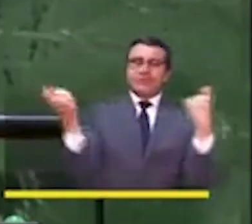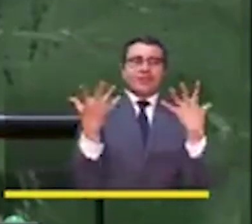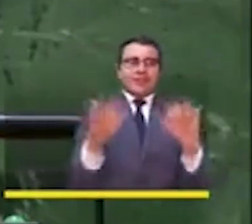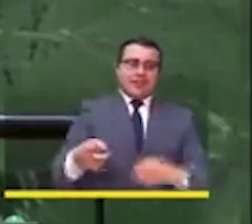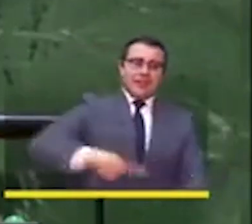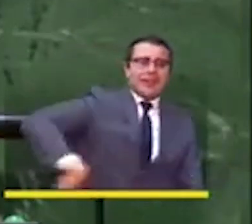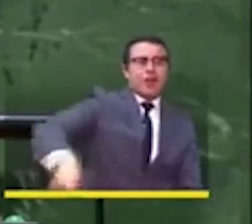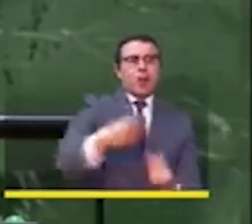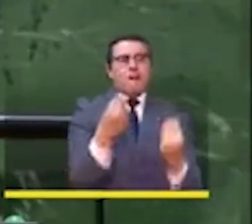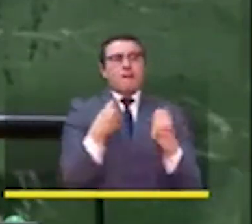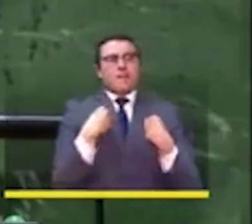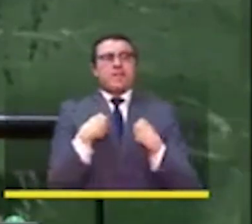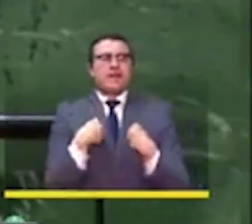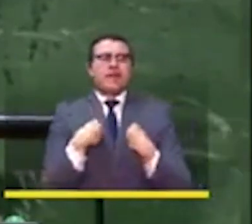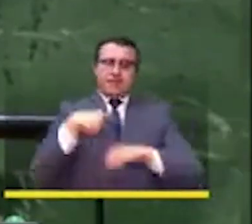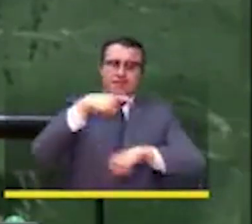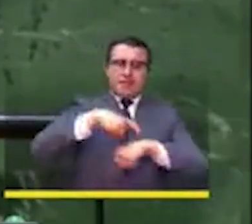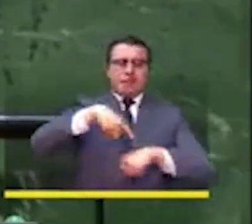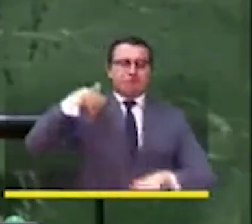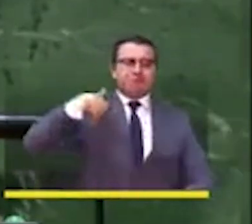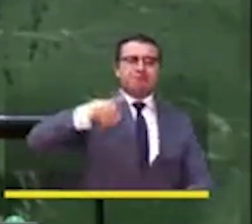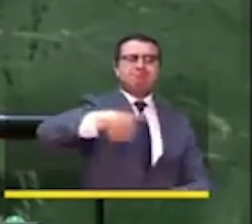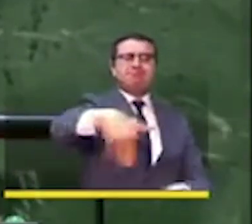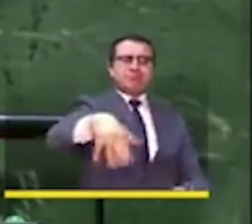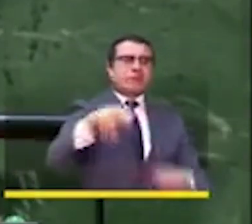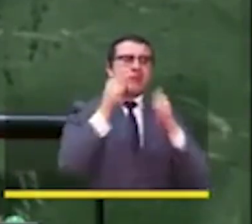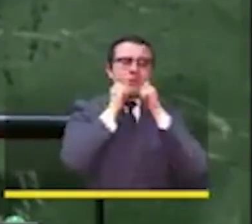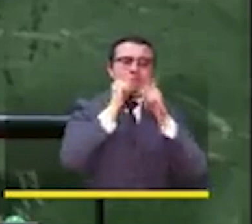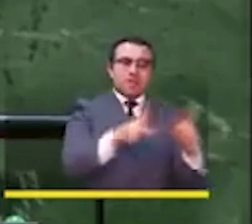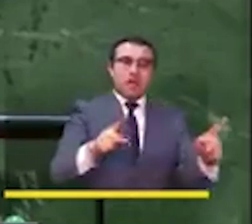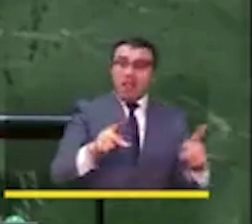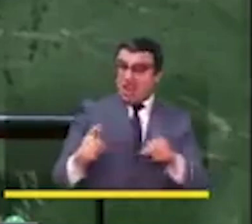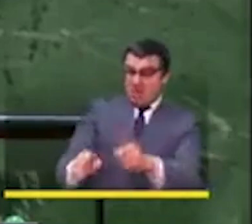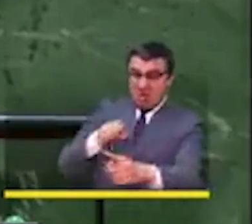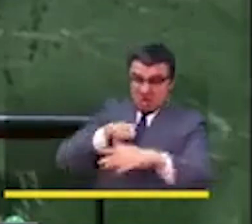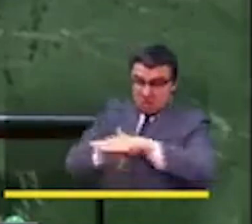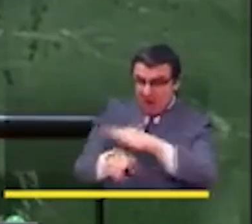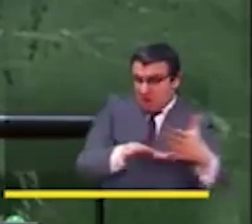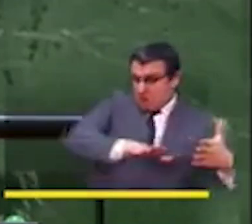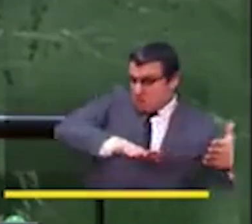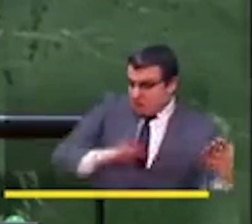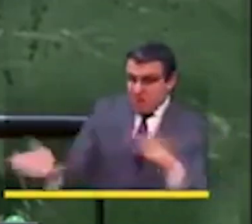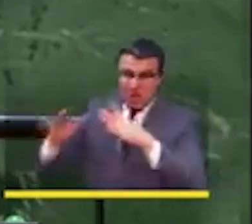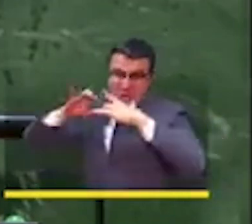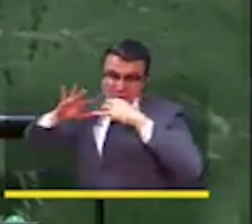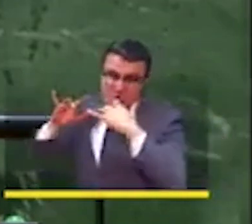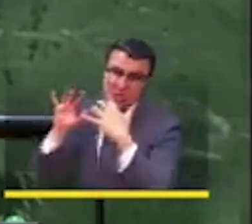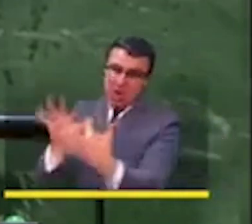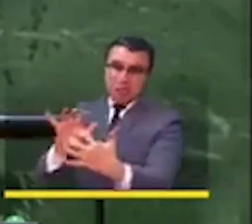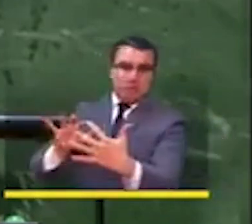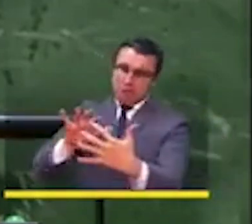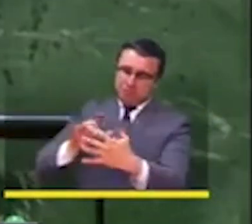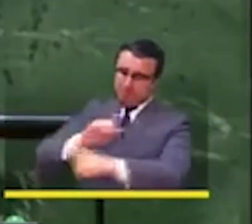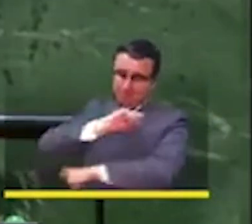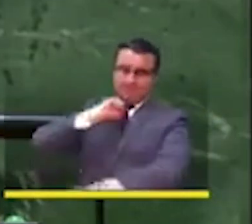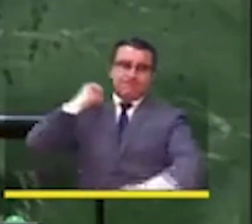tiempos en donde el ser humano supo dejar de matarse en el planeta y